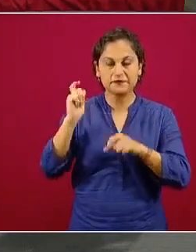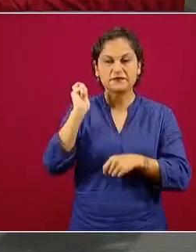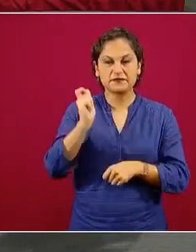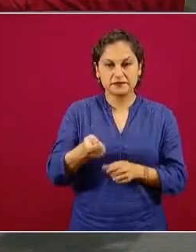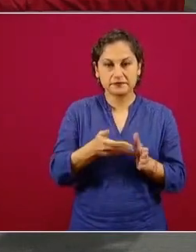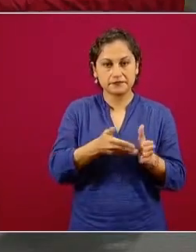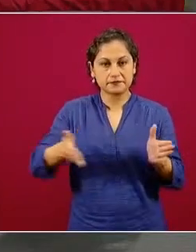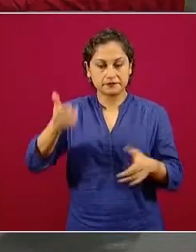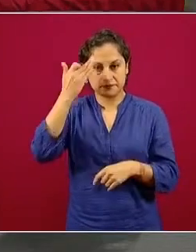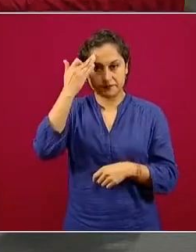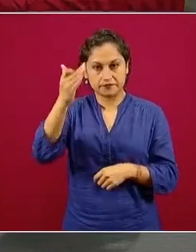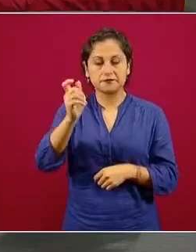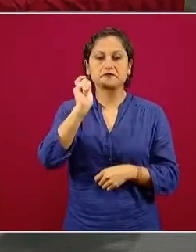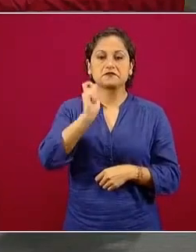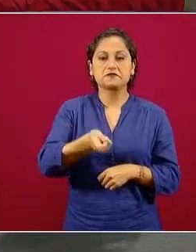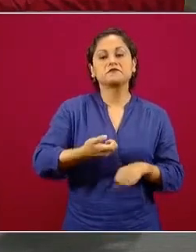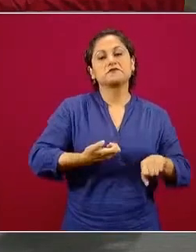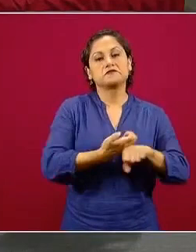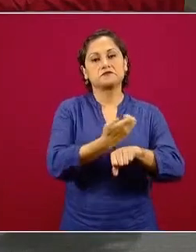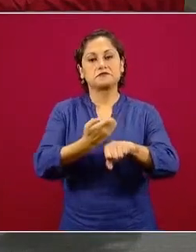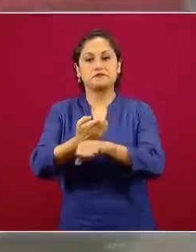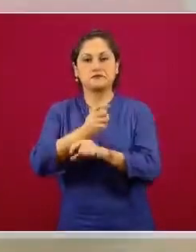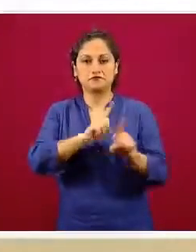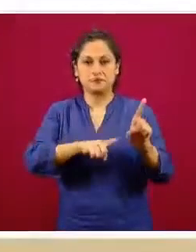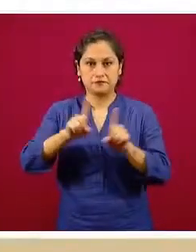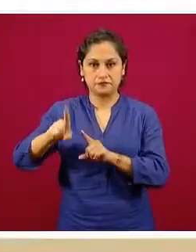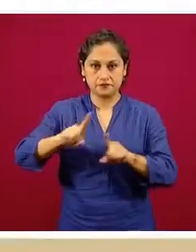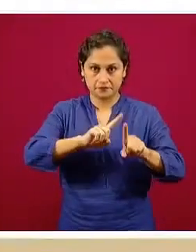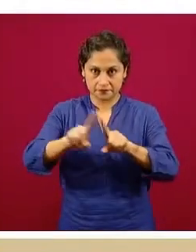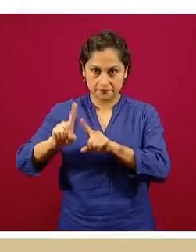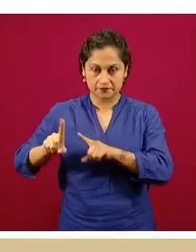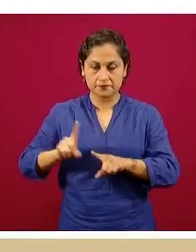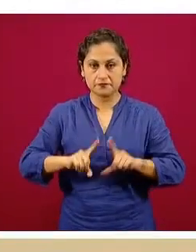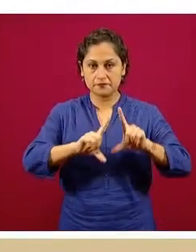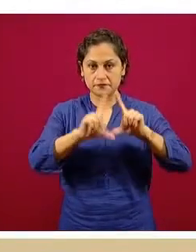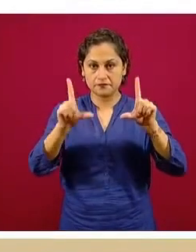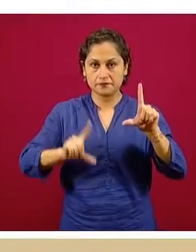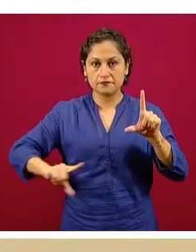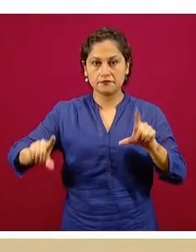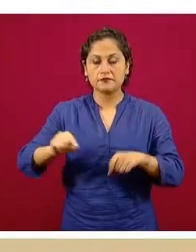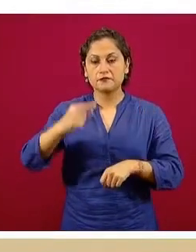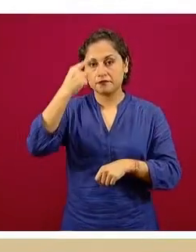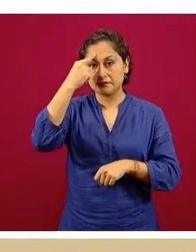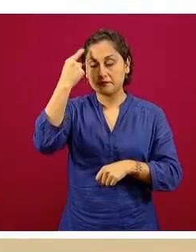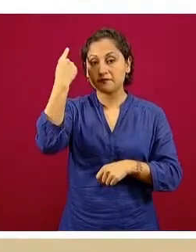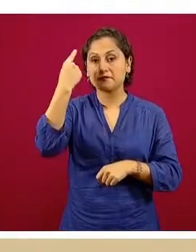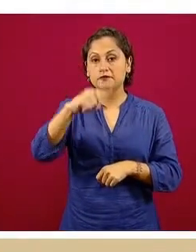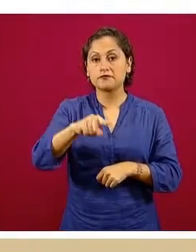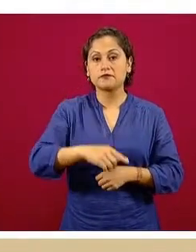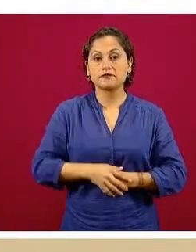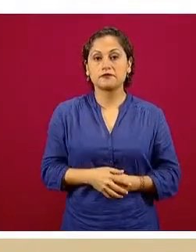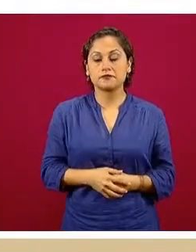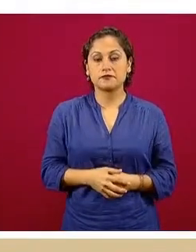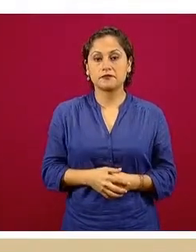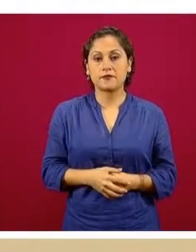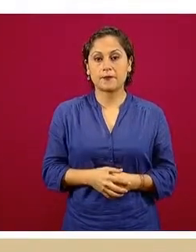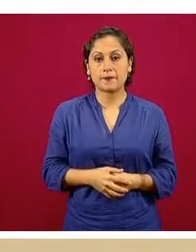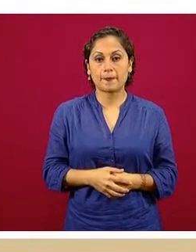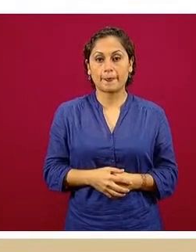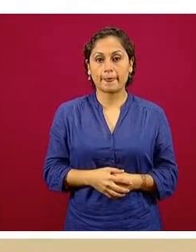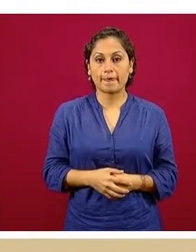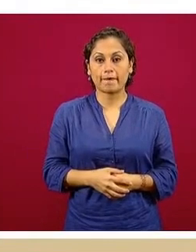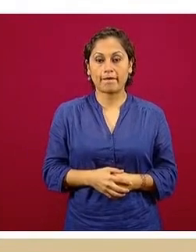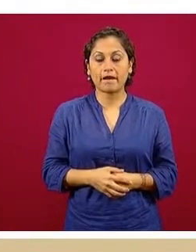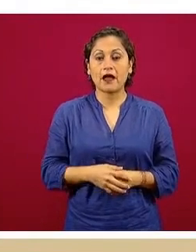acciones regionalizadas a las entidades federativas que en su momento están encaminadas a poder evitar la